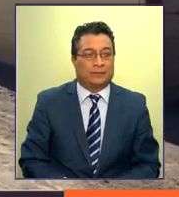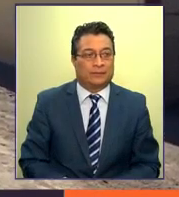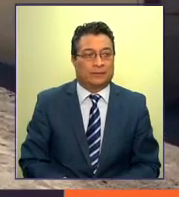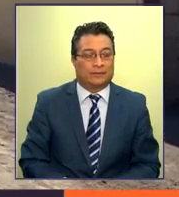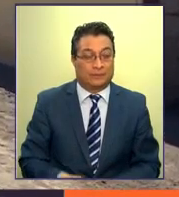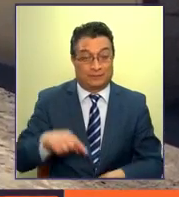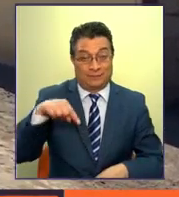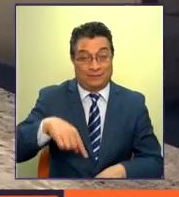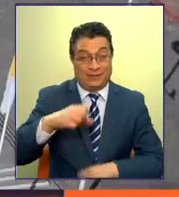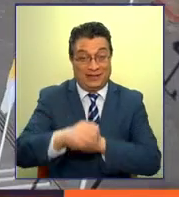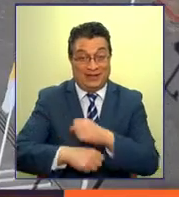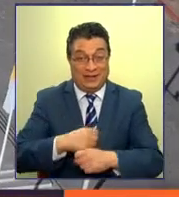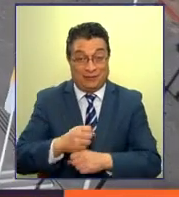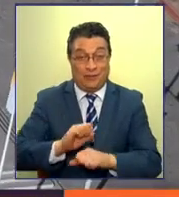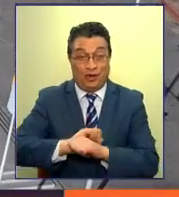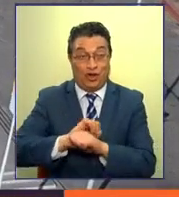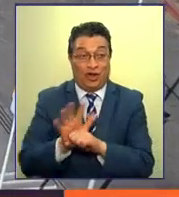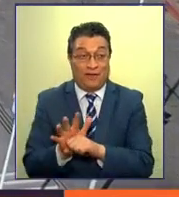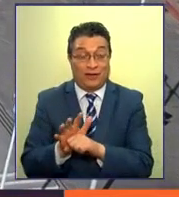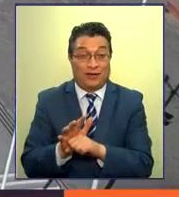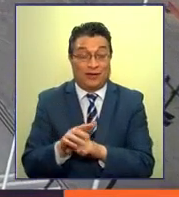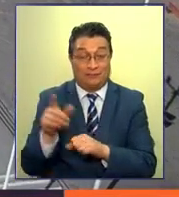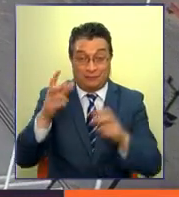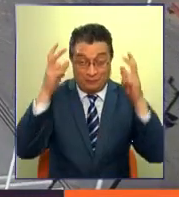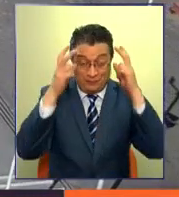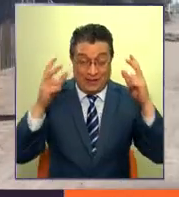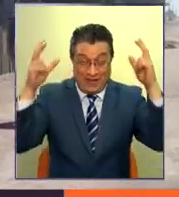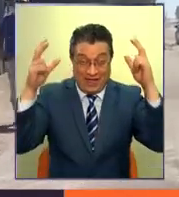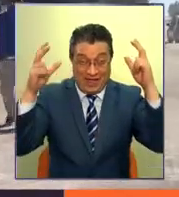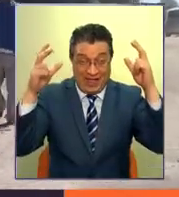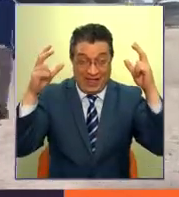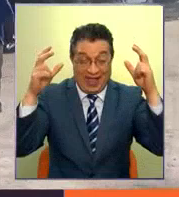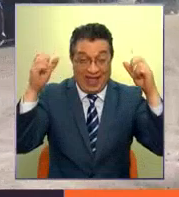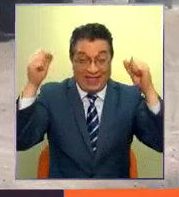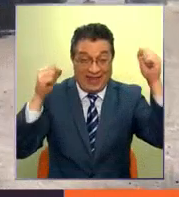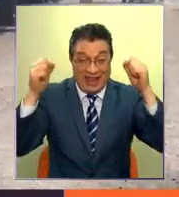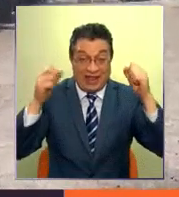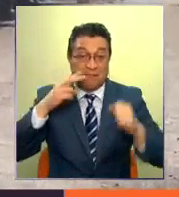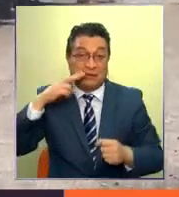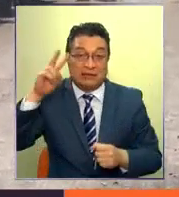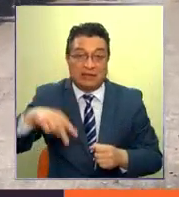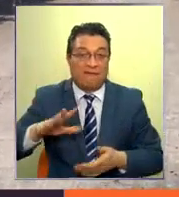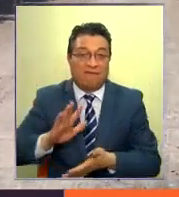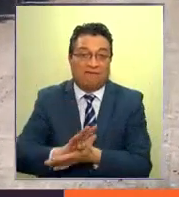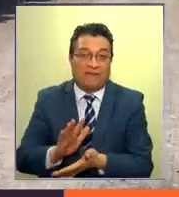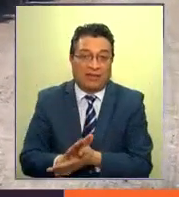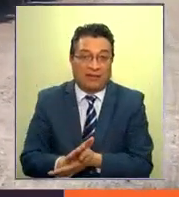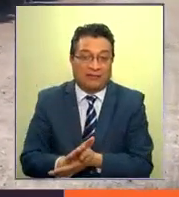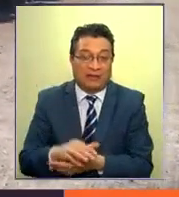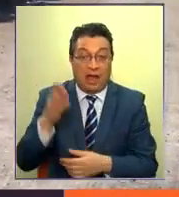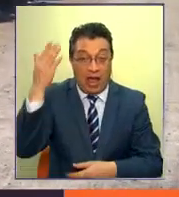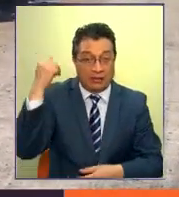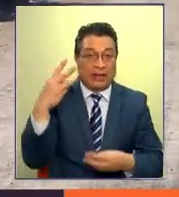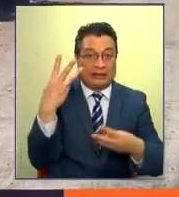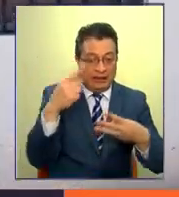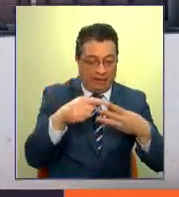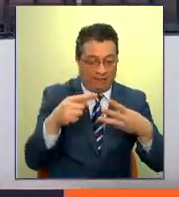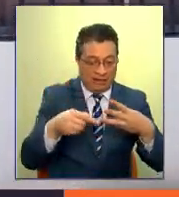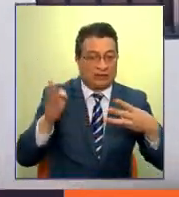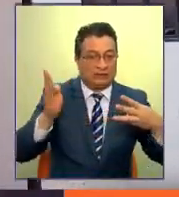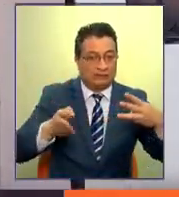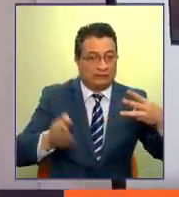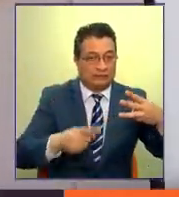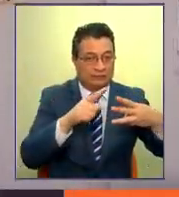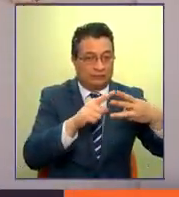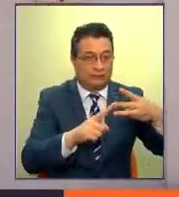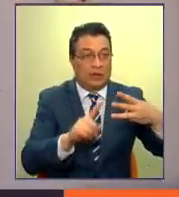Este año el coronavirus dejó al pueblo de La Tirana sin fiesta. Antes, en solo 3 ocasiones, no hubo celebración.